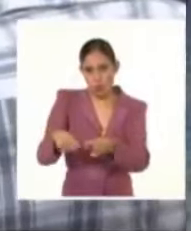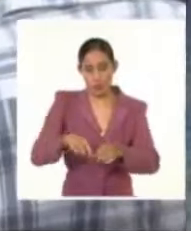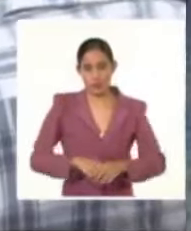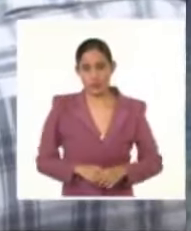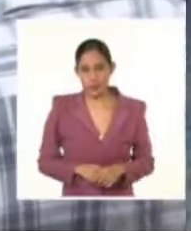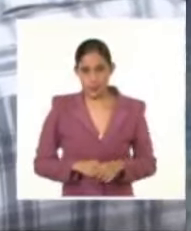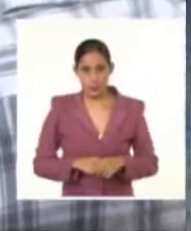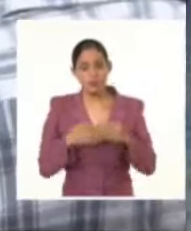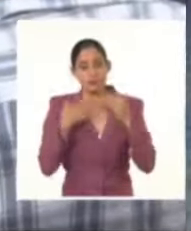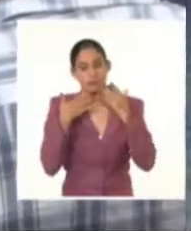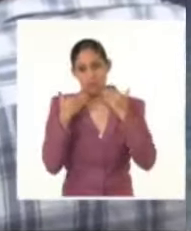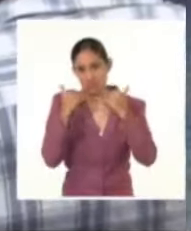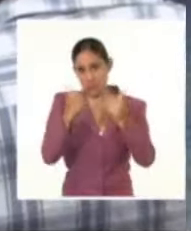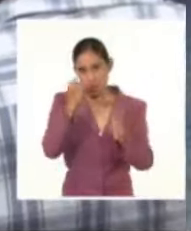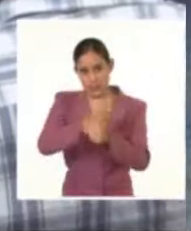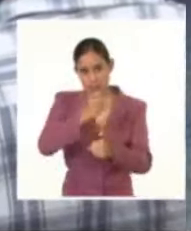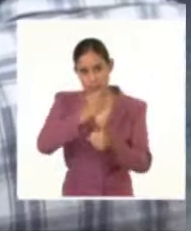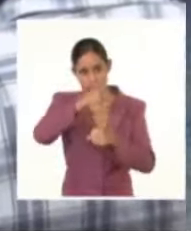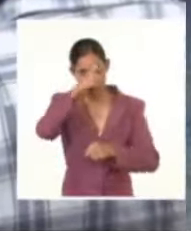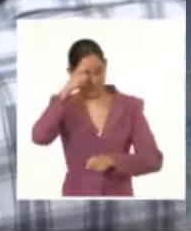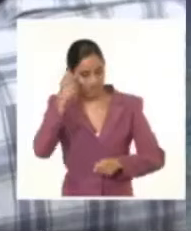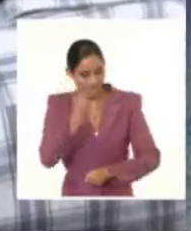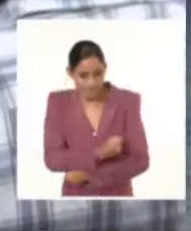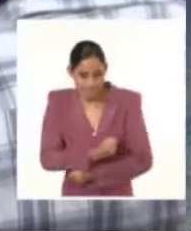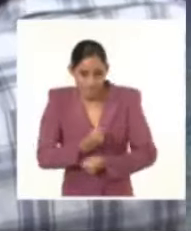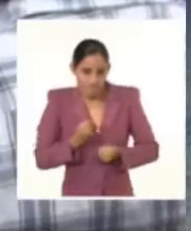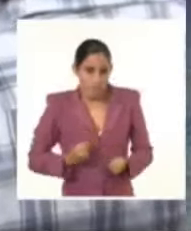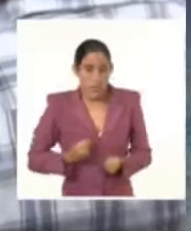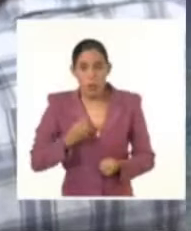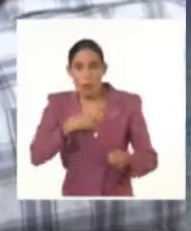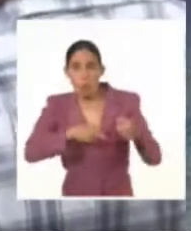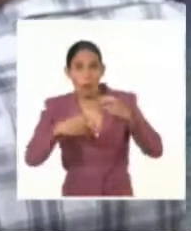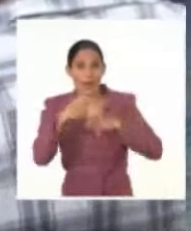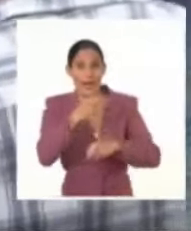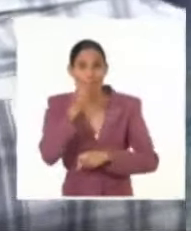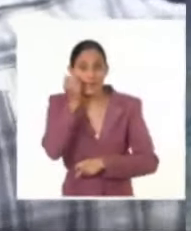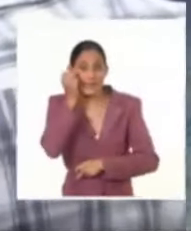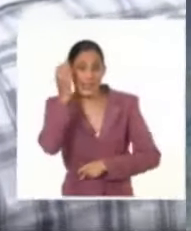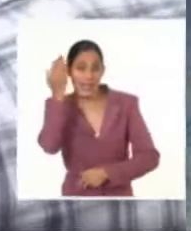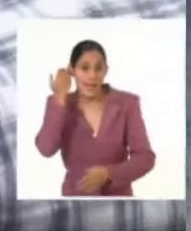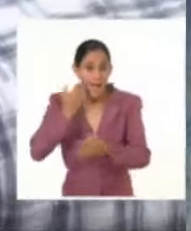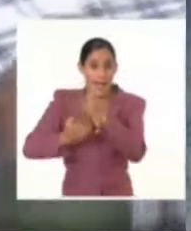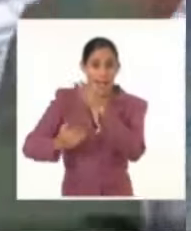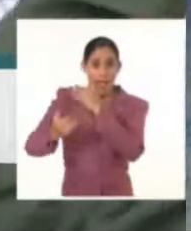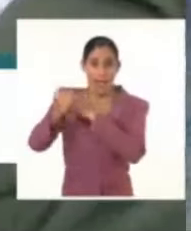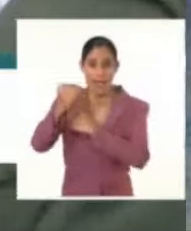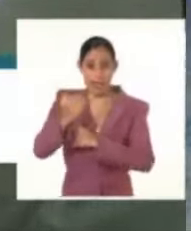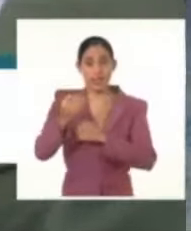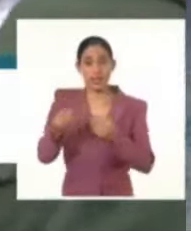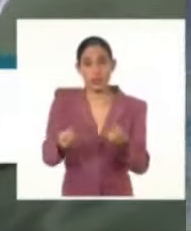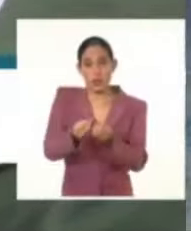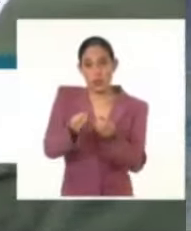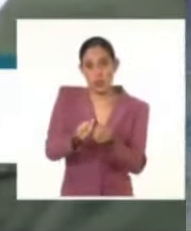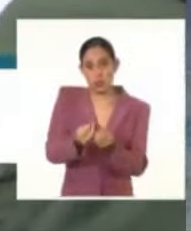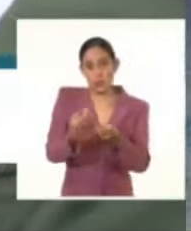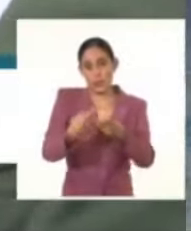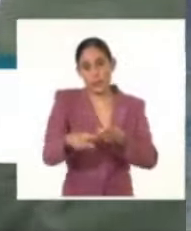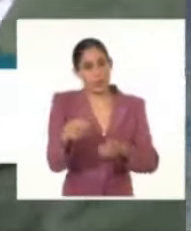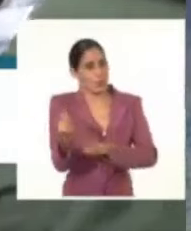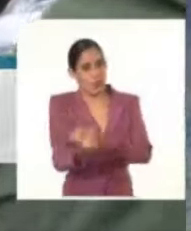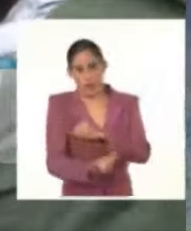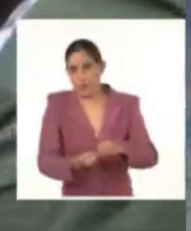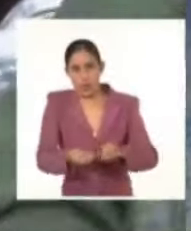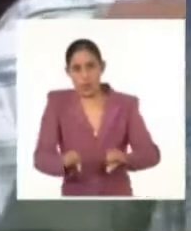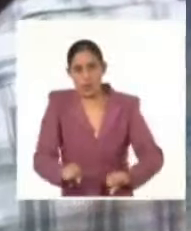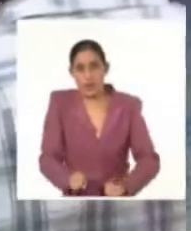buenas prácticas, porque ha tenido que tener alternativas, porque sí, en aquel tiempo, el paquete tecnológico hacía milagros, pero ya tú tienes que cambiar y tienes que coger,